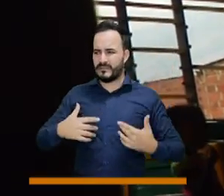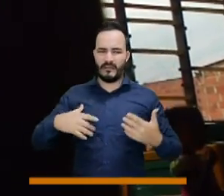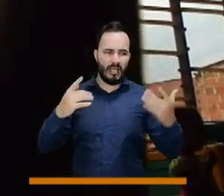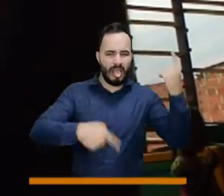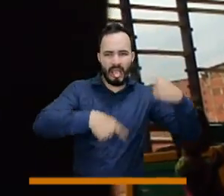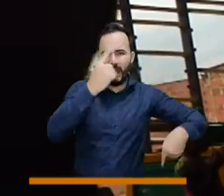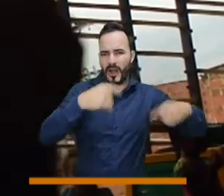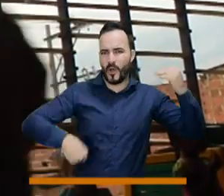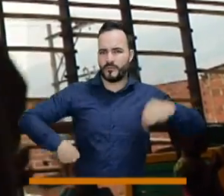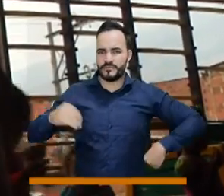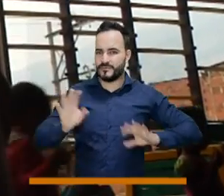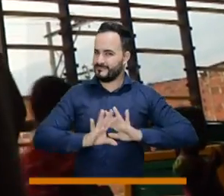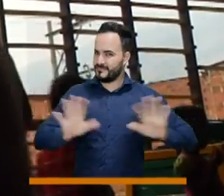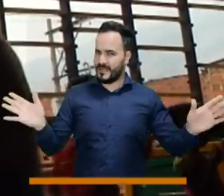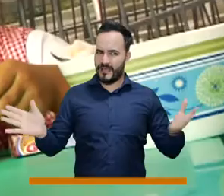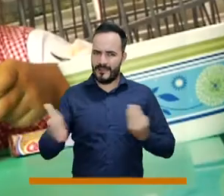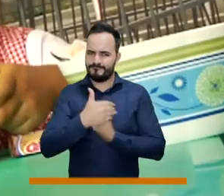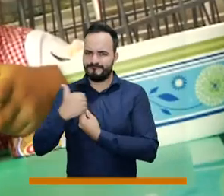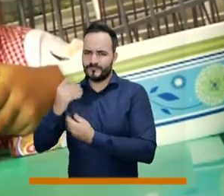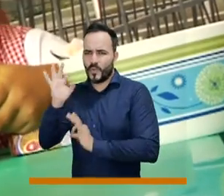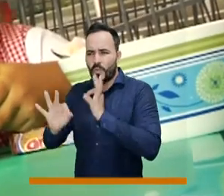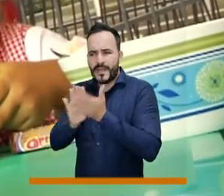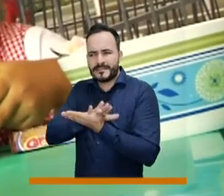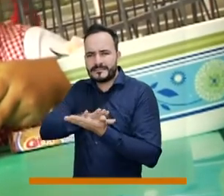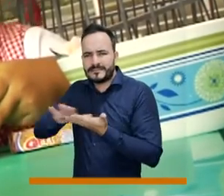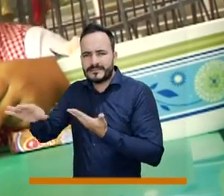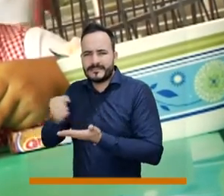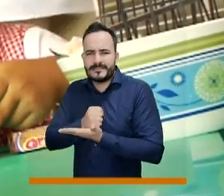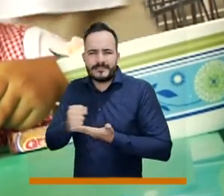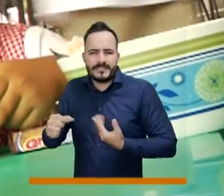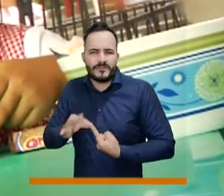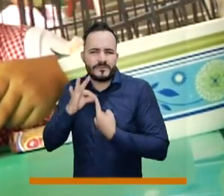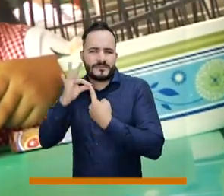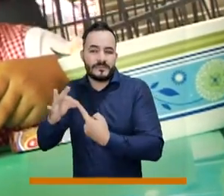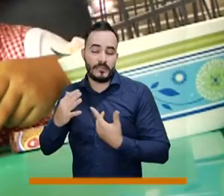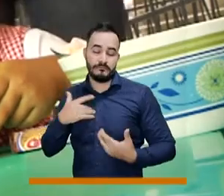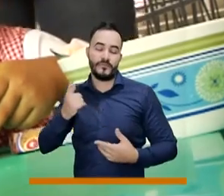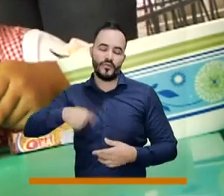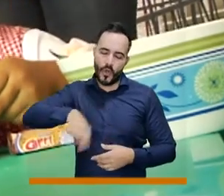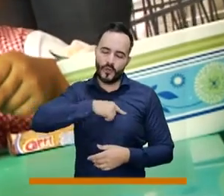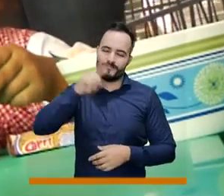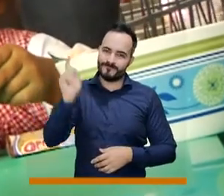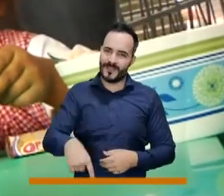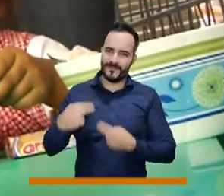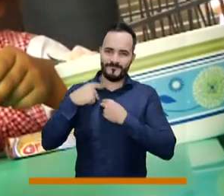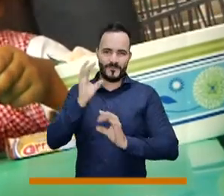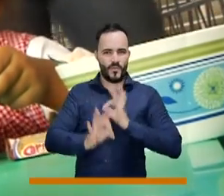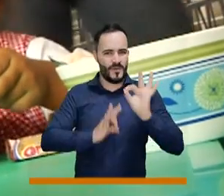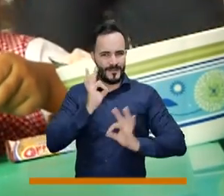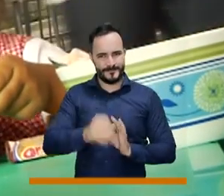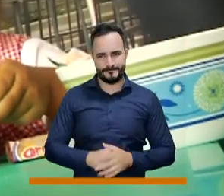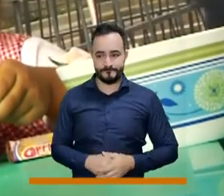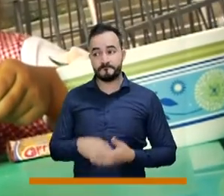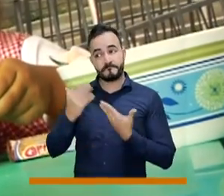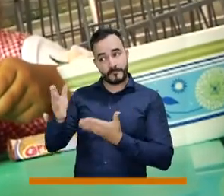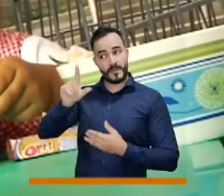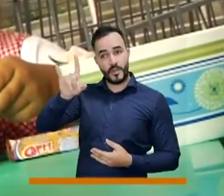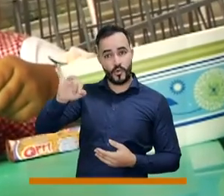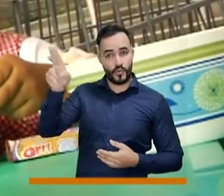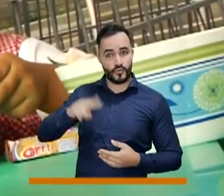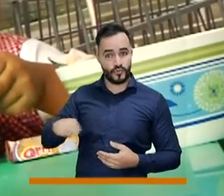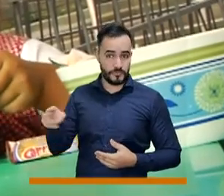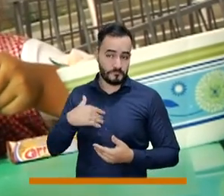en manos de la politiquería, no puede caer en manos de la corrupción, esto es sagrado. Buen Comienzo es un programa sagrado que todos y todas tenemos que cuidar muchísimo. Y yo